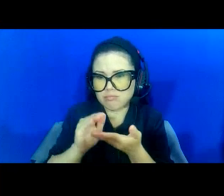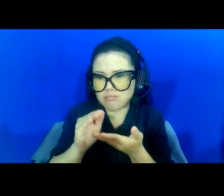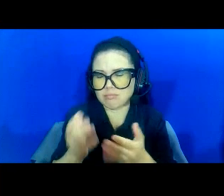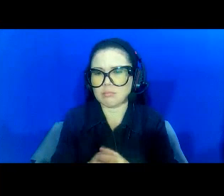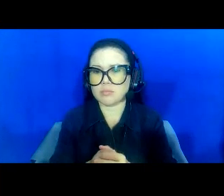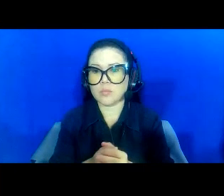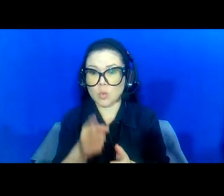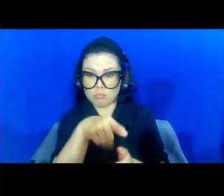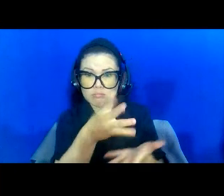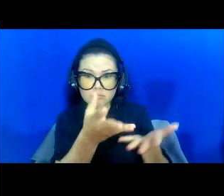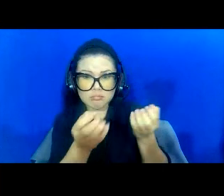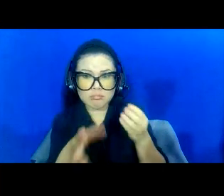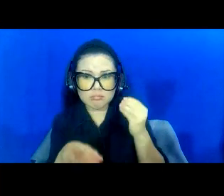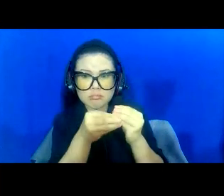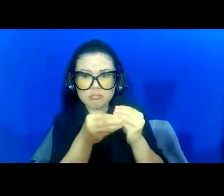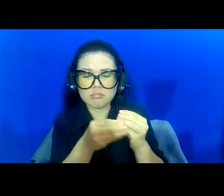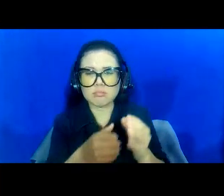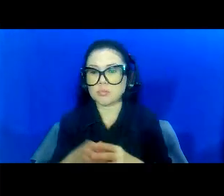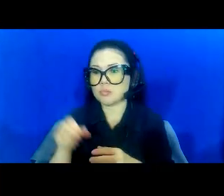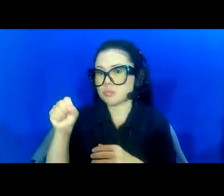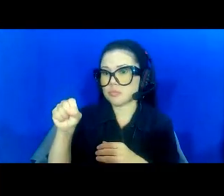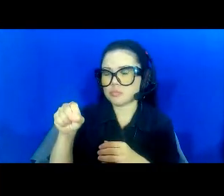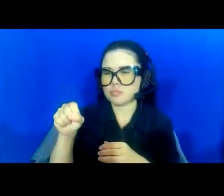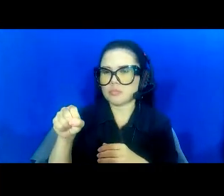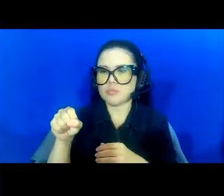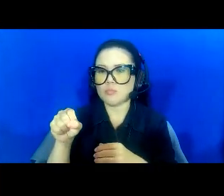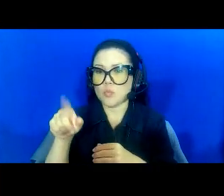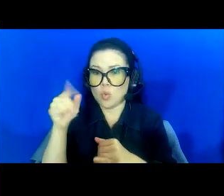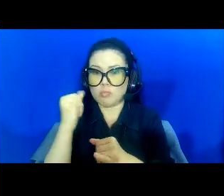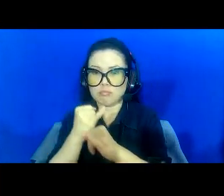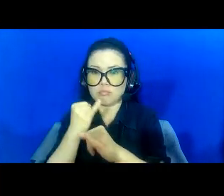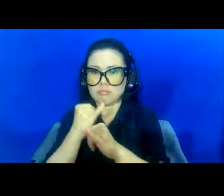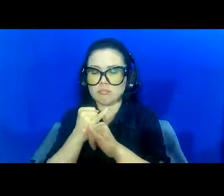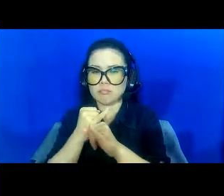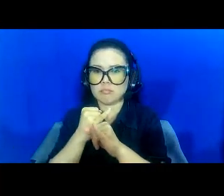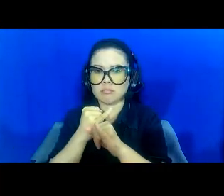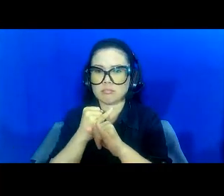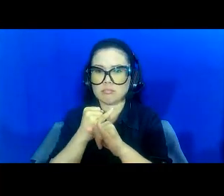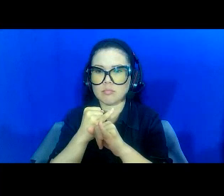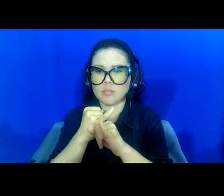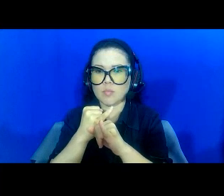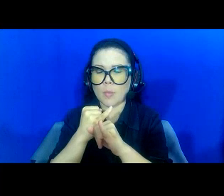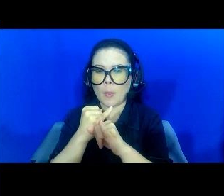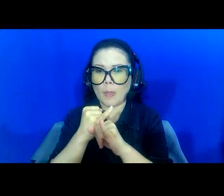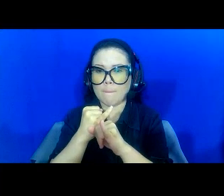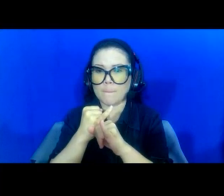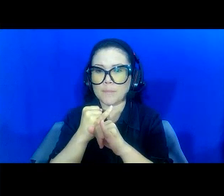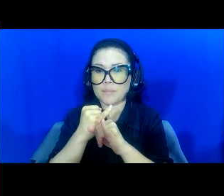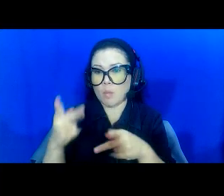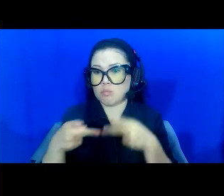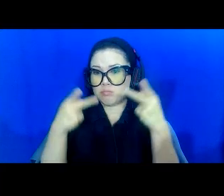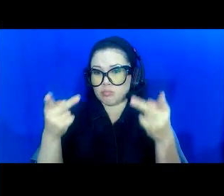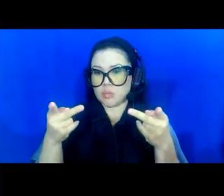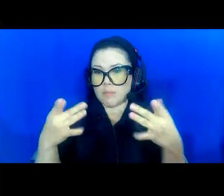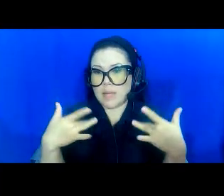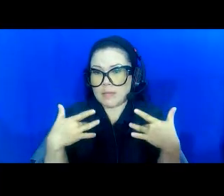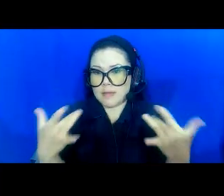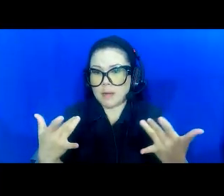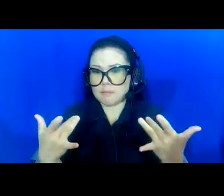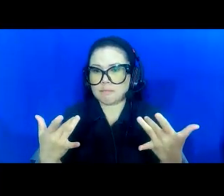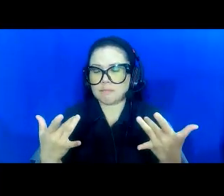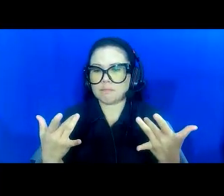Carlos? Hubo una entidad que propuso una actividad de